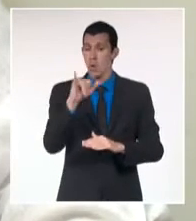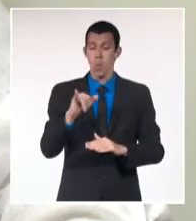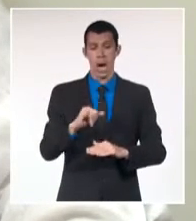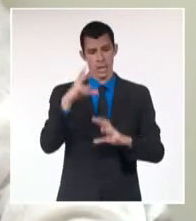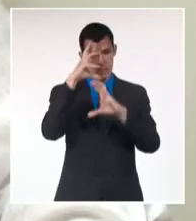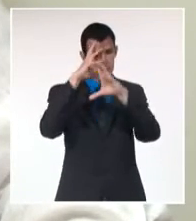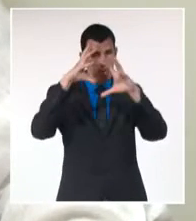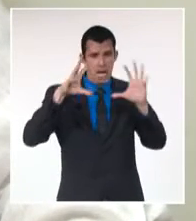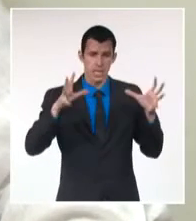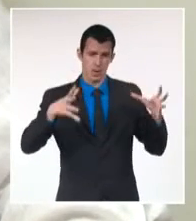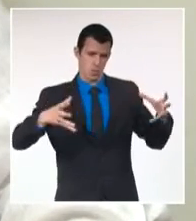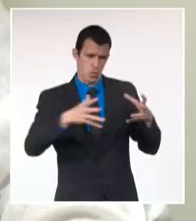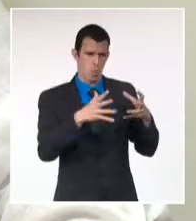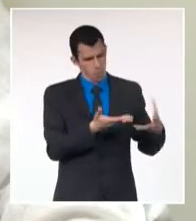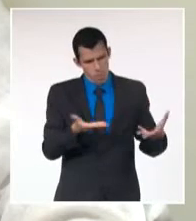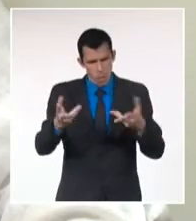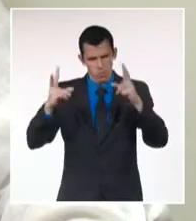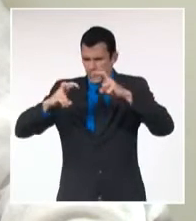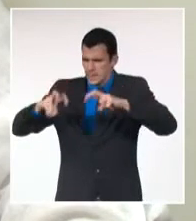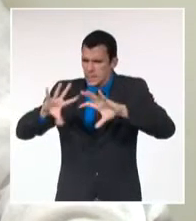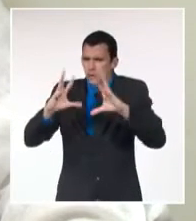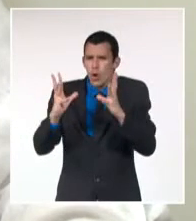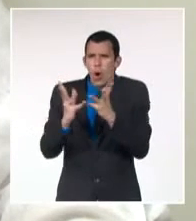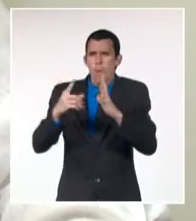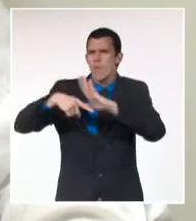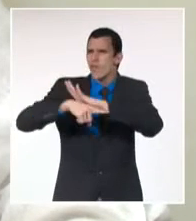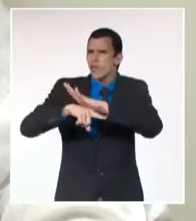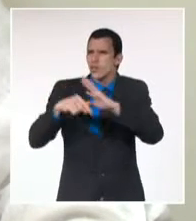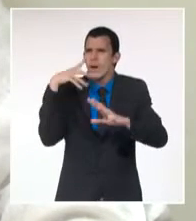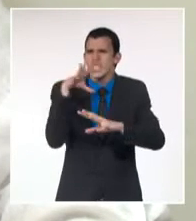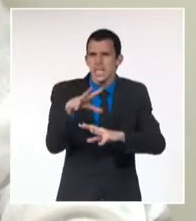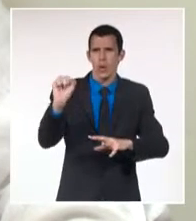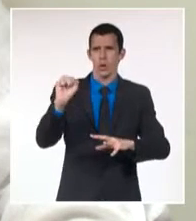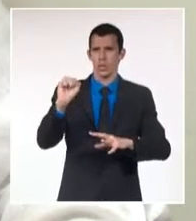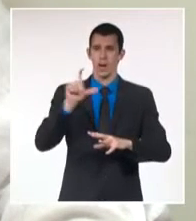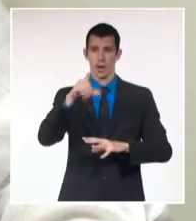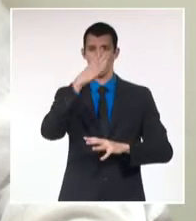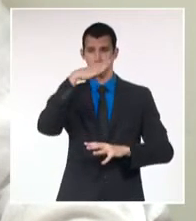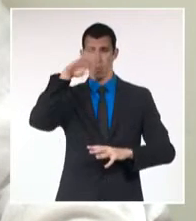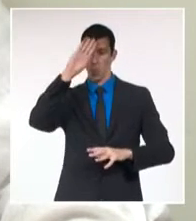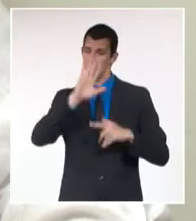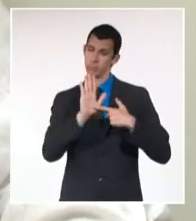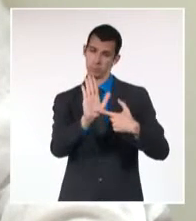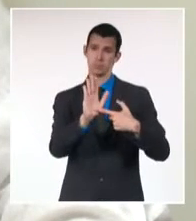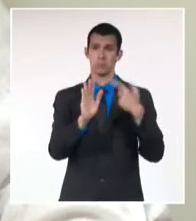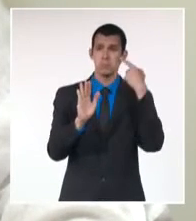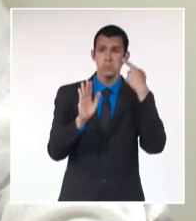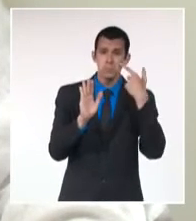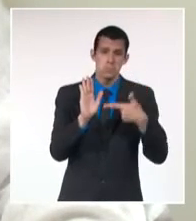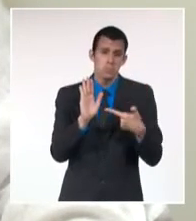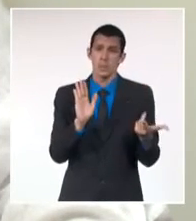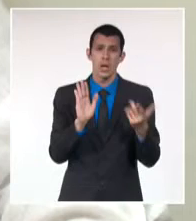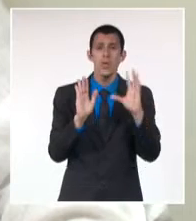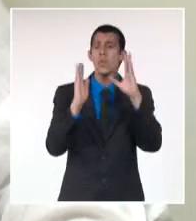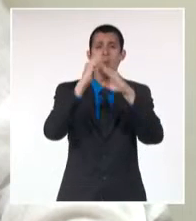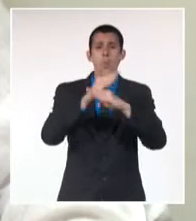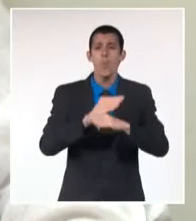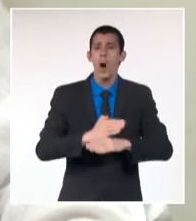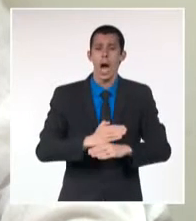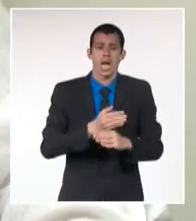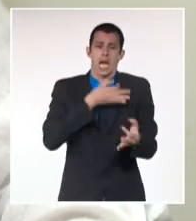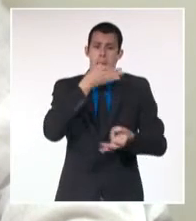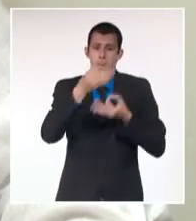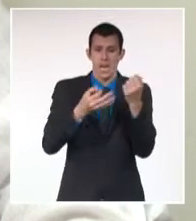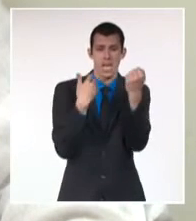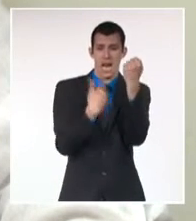esfuerzo a la investigación de este fenómeno, planteó su verdad. Estados Unidos mantuvo una posición contraria para al